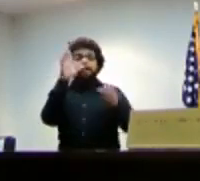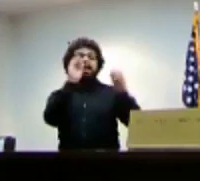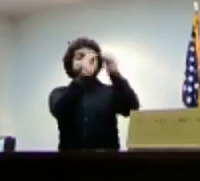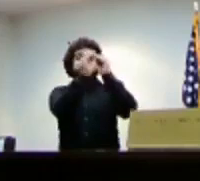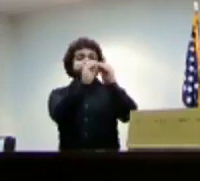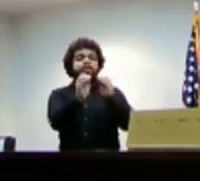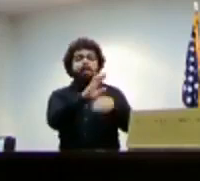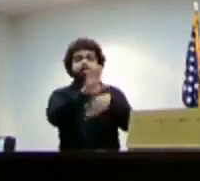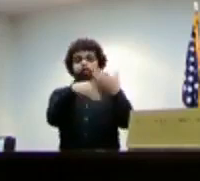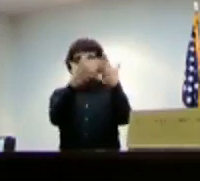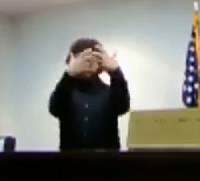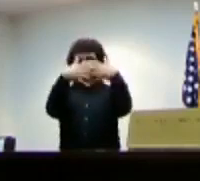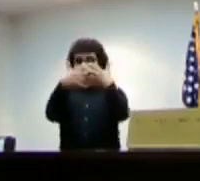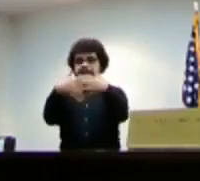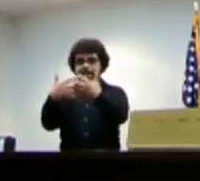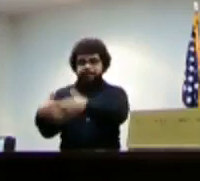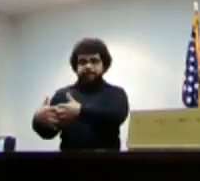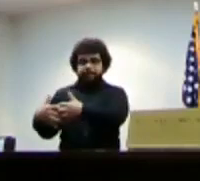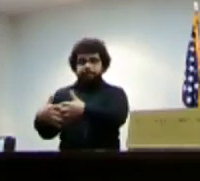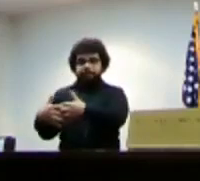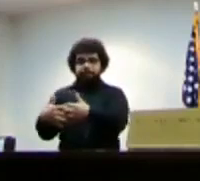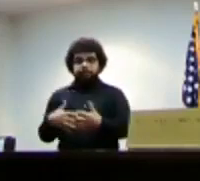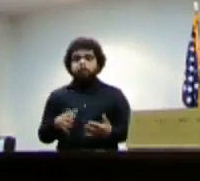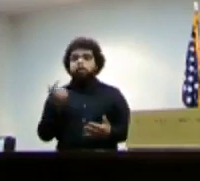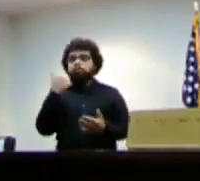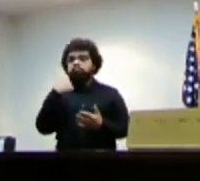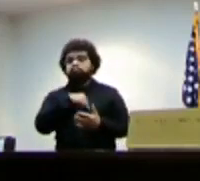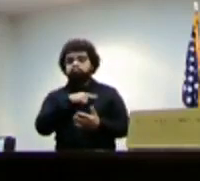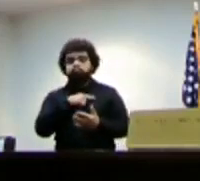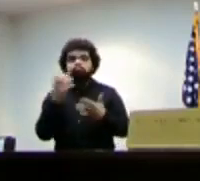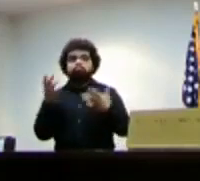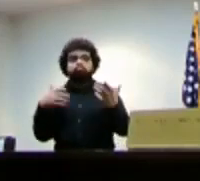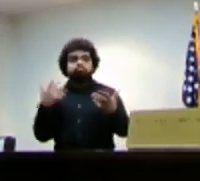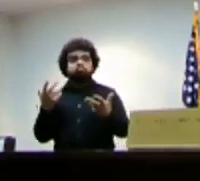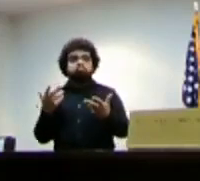unidades, nosotros los preparamos, ¿verdad?